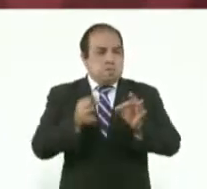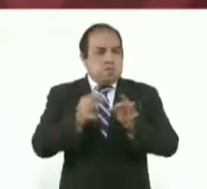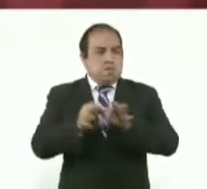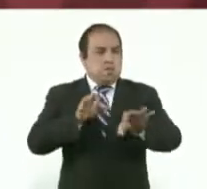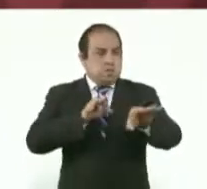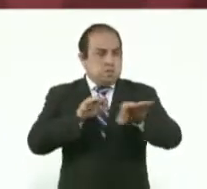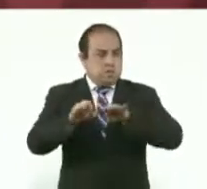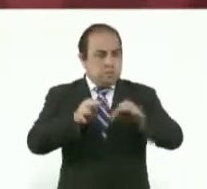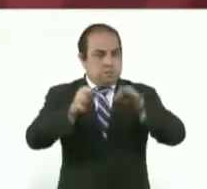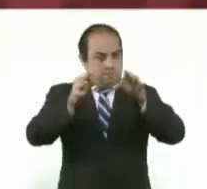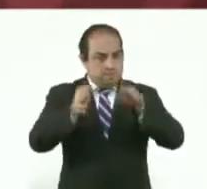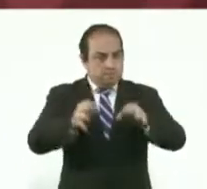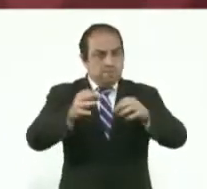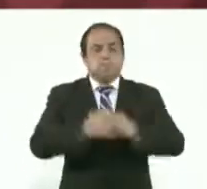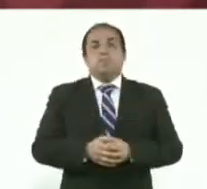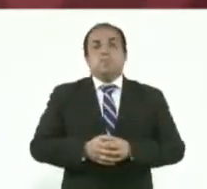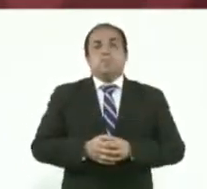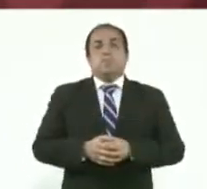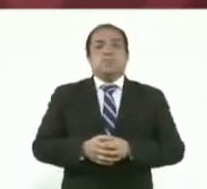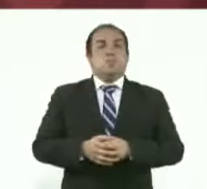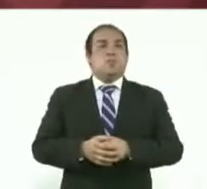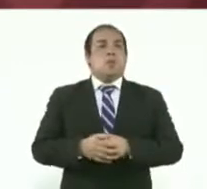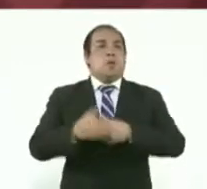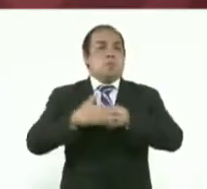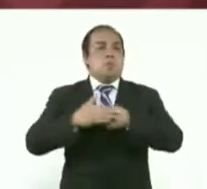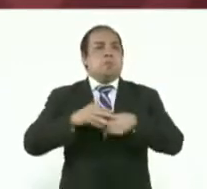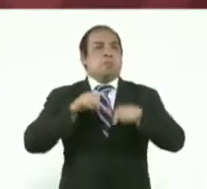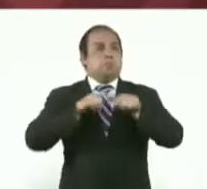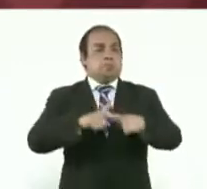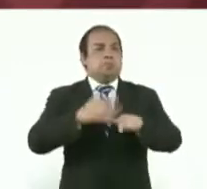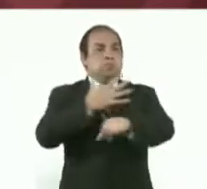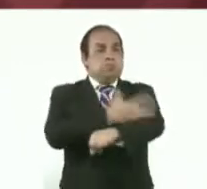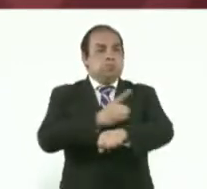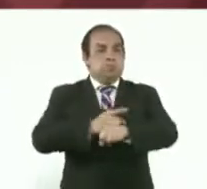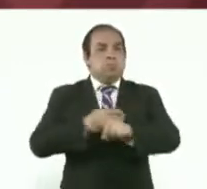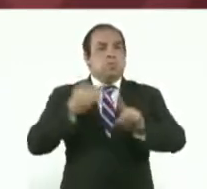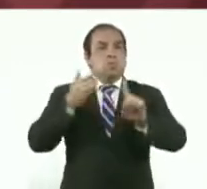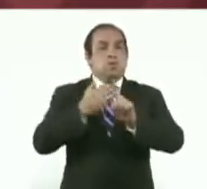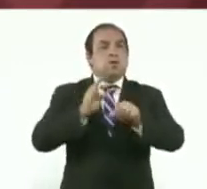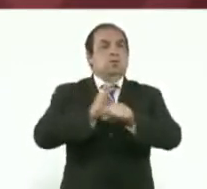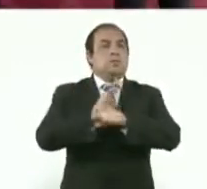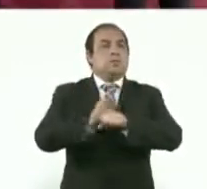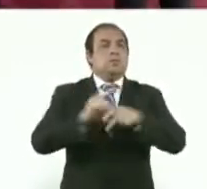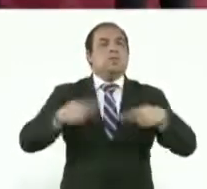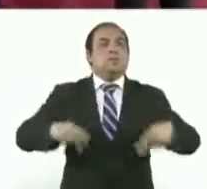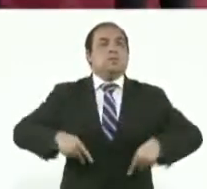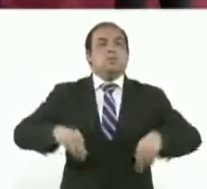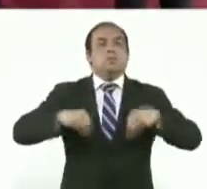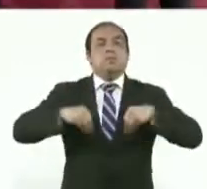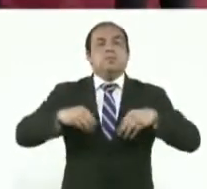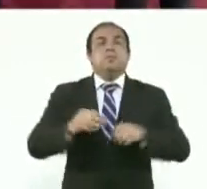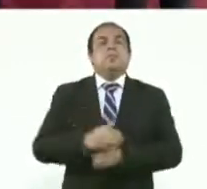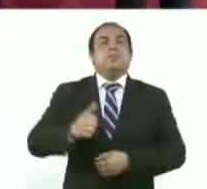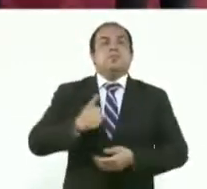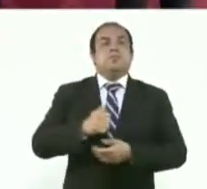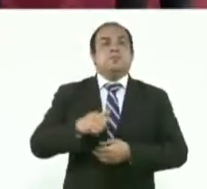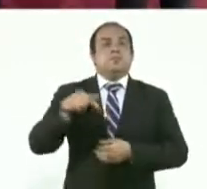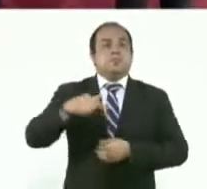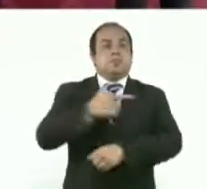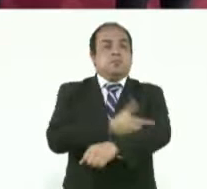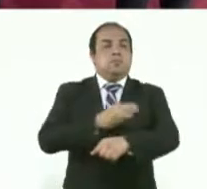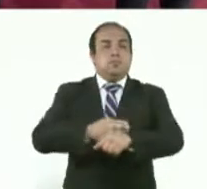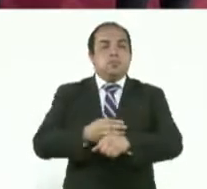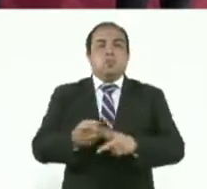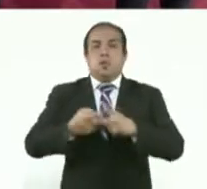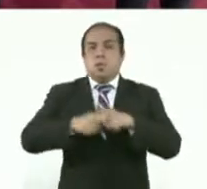y vamos a seguirnos coordinando para beneficio de los habitantes de Gustavo Amadero. Iniciamos sesión de preguntas y respuestas con